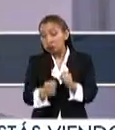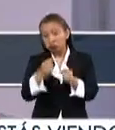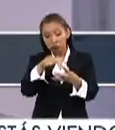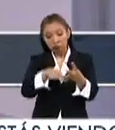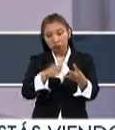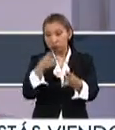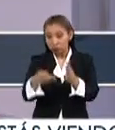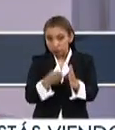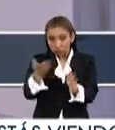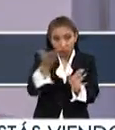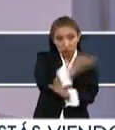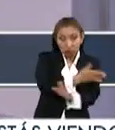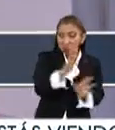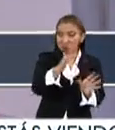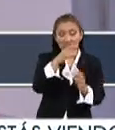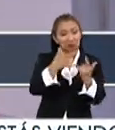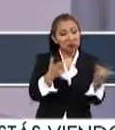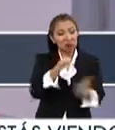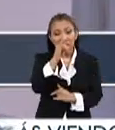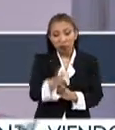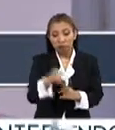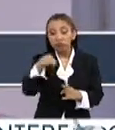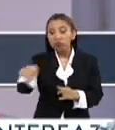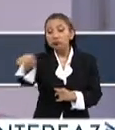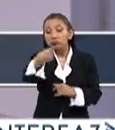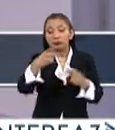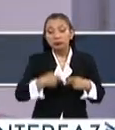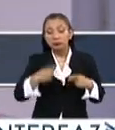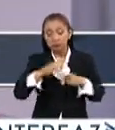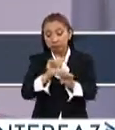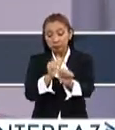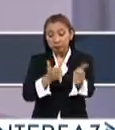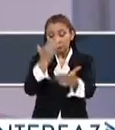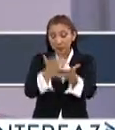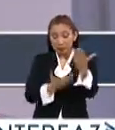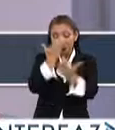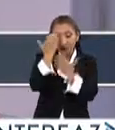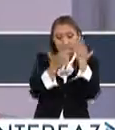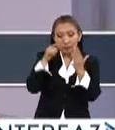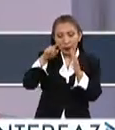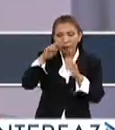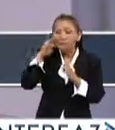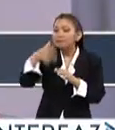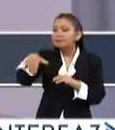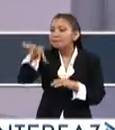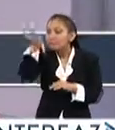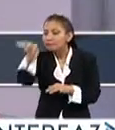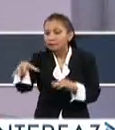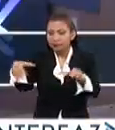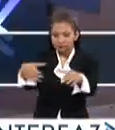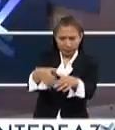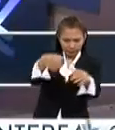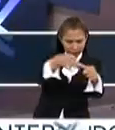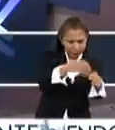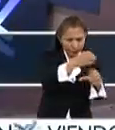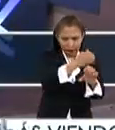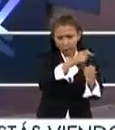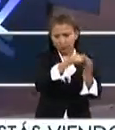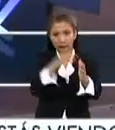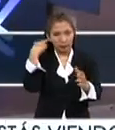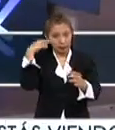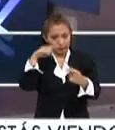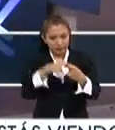no se van a volver a repetir en la historia del país, porque las personas que están en rezago educativo están siendo focalizadas en estados clave. Por